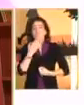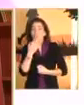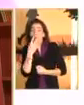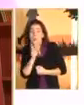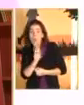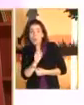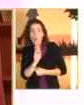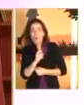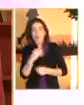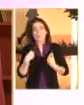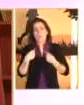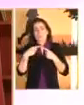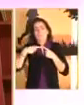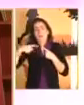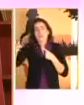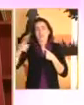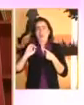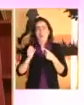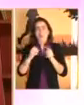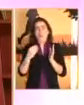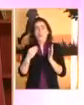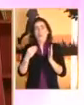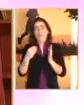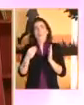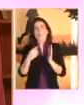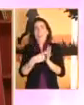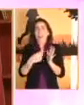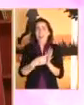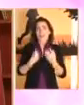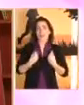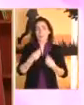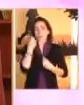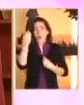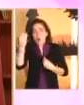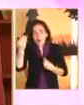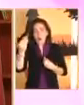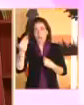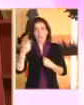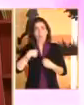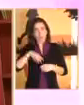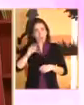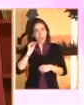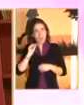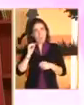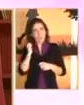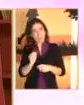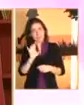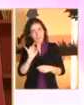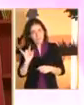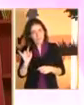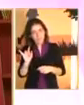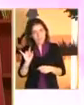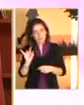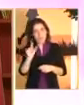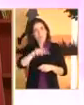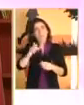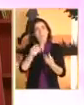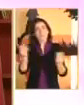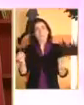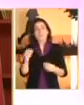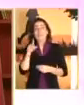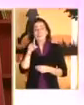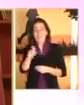o con mejor calidad de vida, ¿no? Pero yo creo que sí que mata y hay muchas personas que tienen cáncer de garganta. Hace